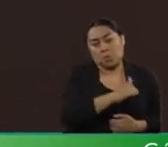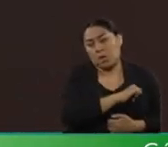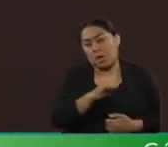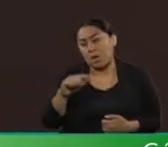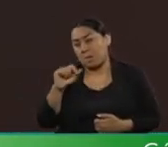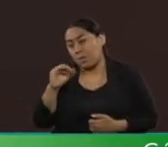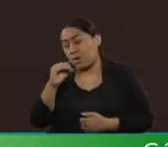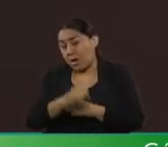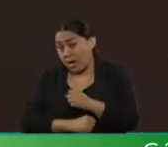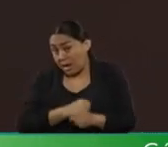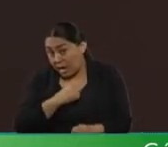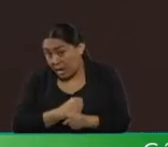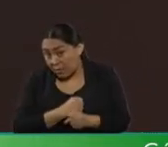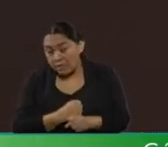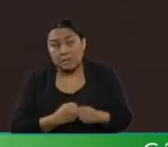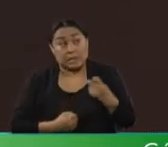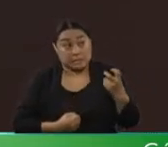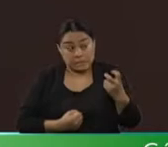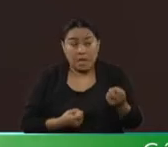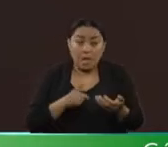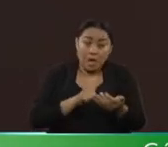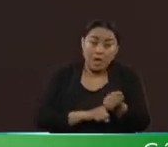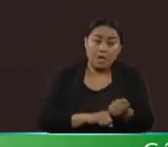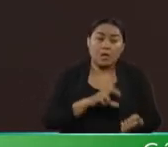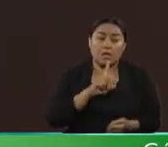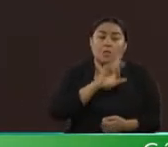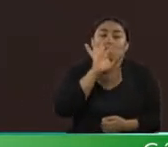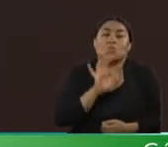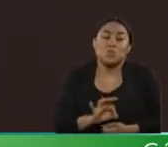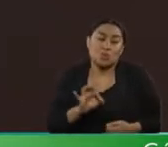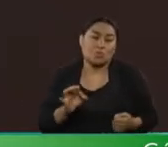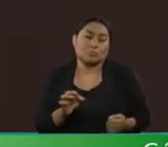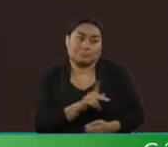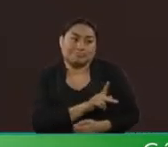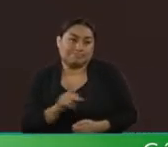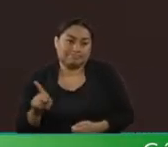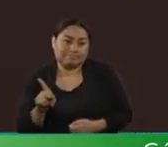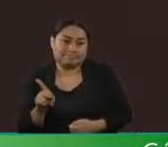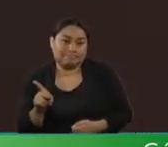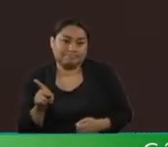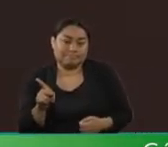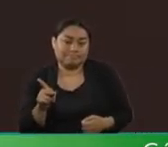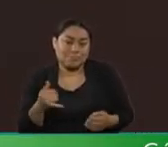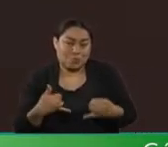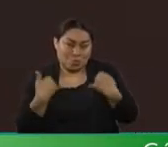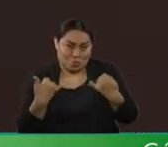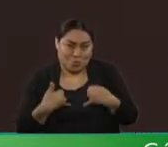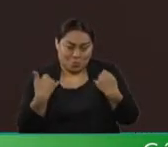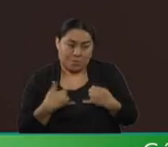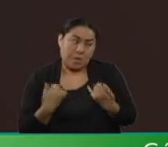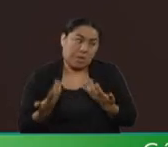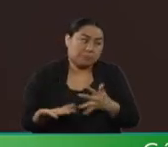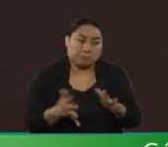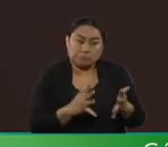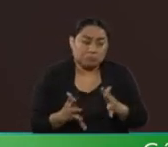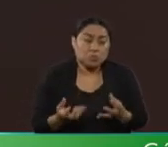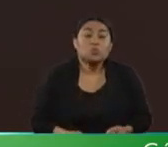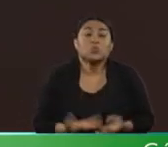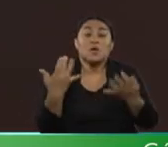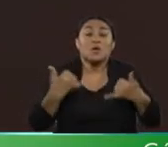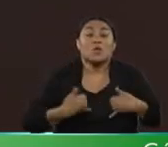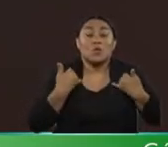años entan el 30% de la población total del país siendo aproximadamente